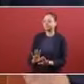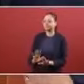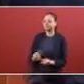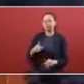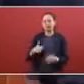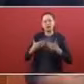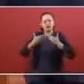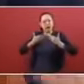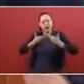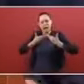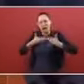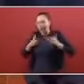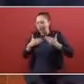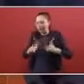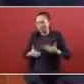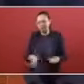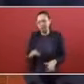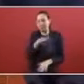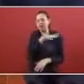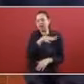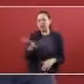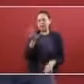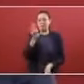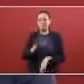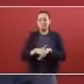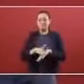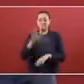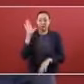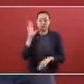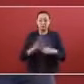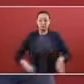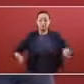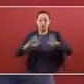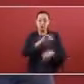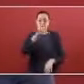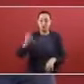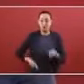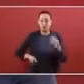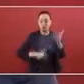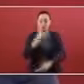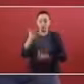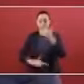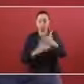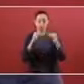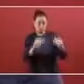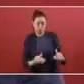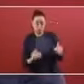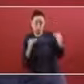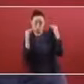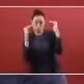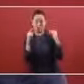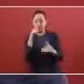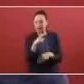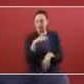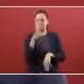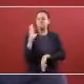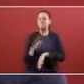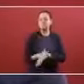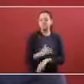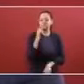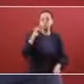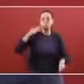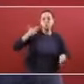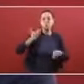abiertas en general, sobre todo para los funcionarios públicos de altos mandos. Los funcionarios públicos de altos mandos, precisamente